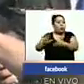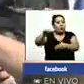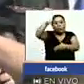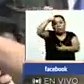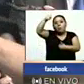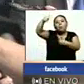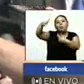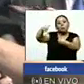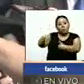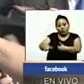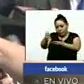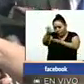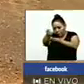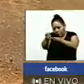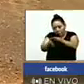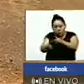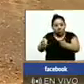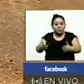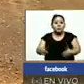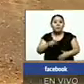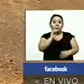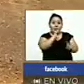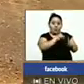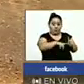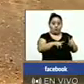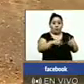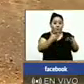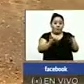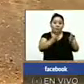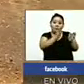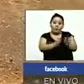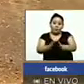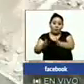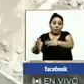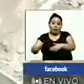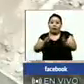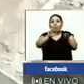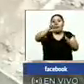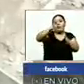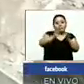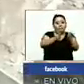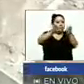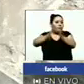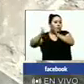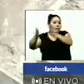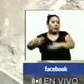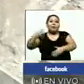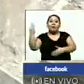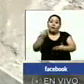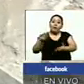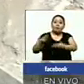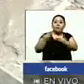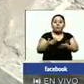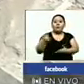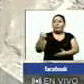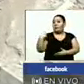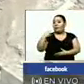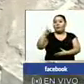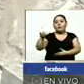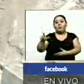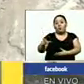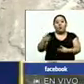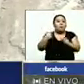ese diseño, solo se realizó. De acuerdo a lo planificado, el tramo 3 del Bypass tuvo que entregarse en julio pasado.